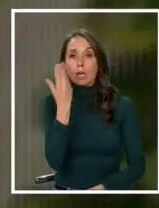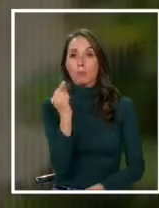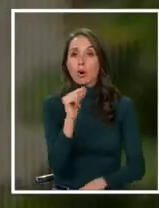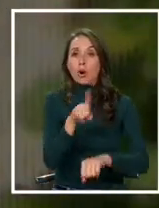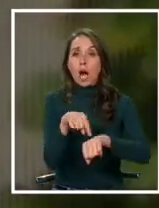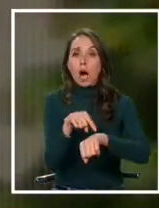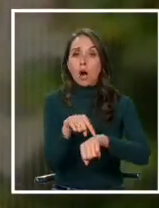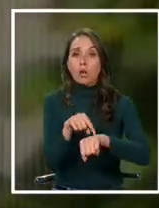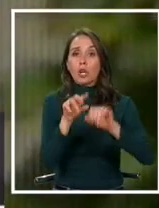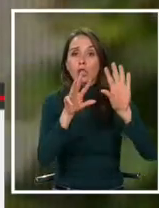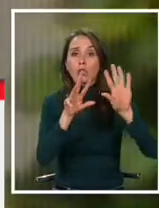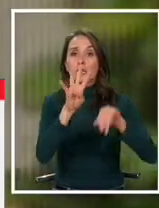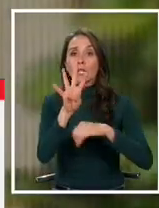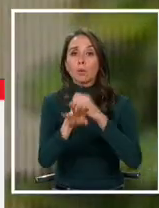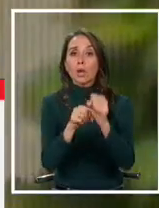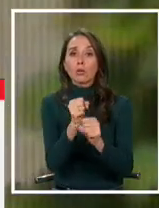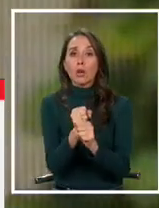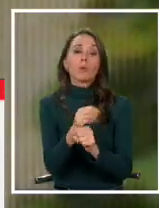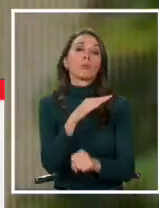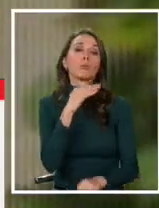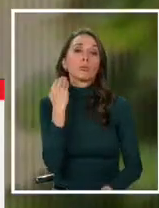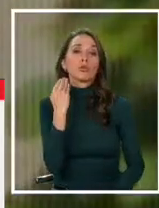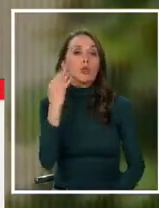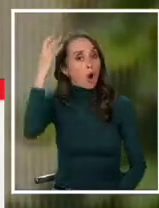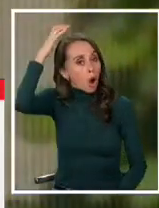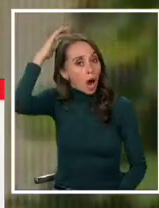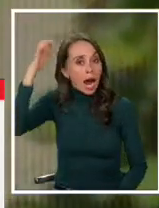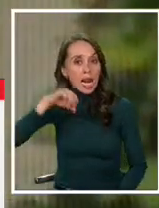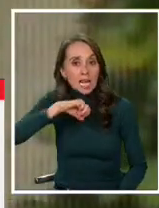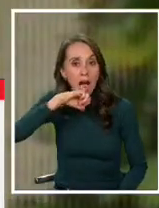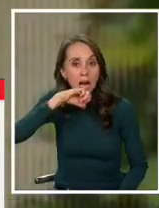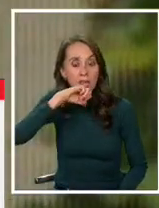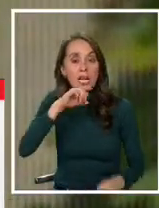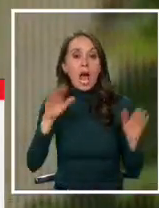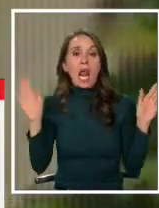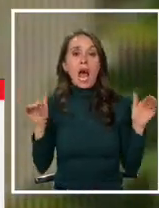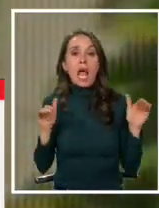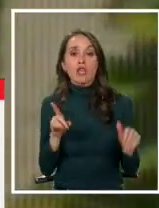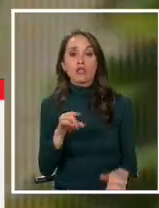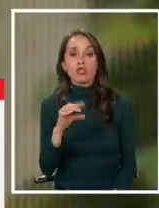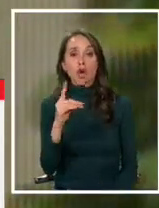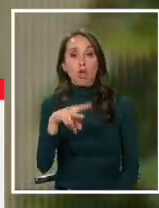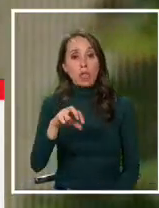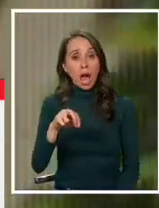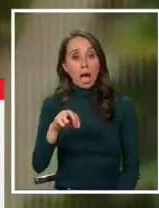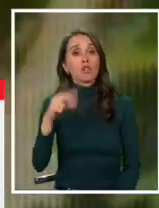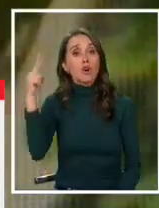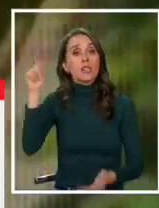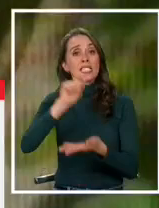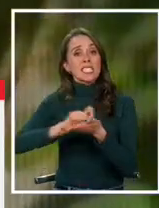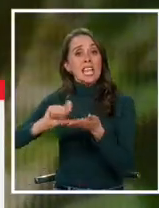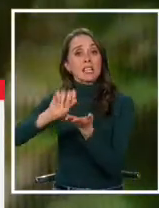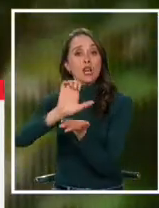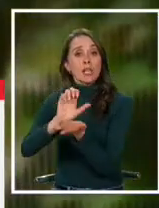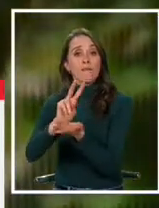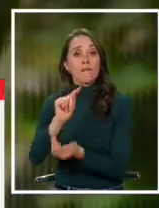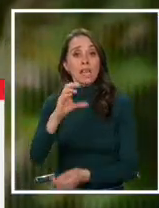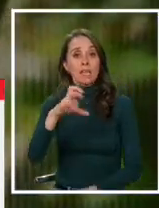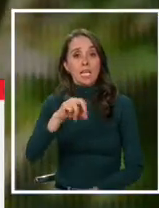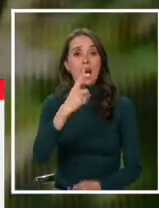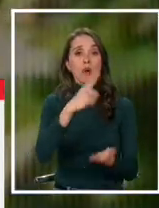horas nada más a los 94 años murió el cardenal Angelo sodano Quien fuera secretario de estado Vaticano entre los años